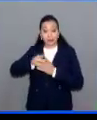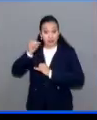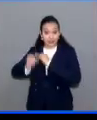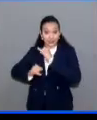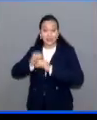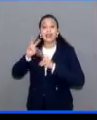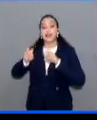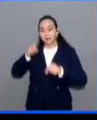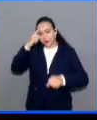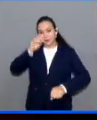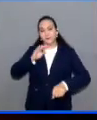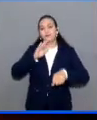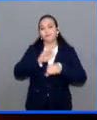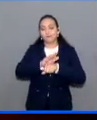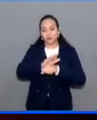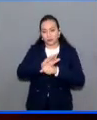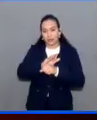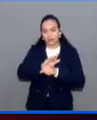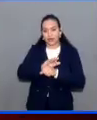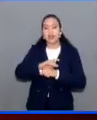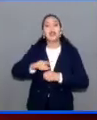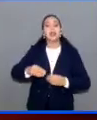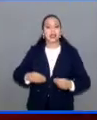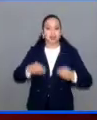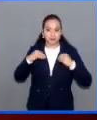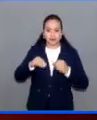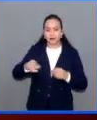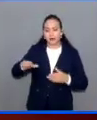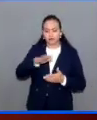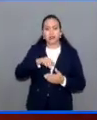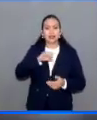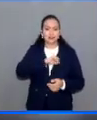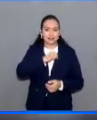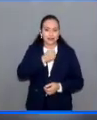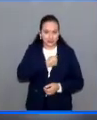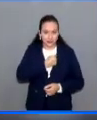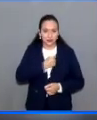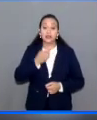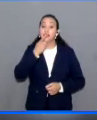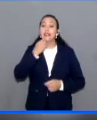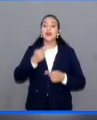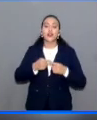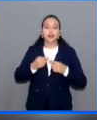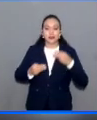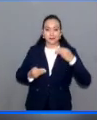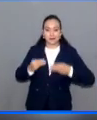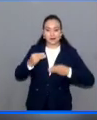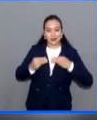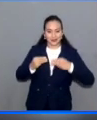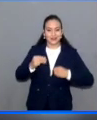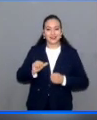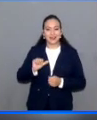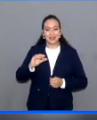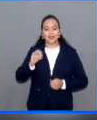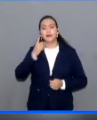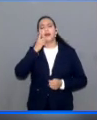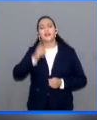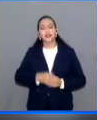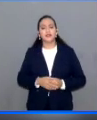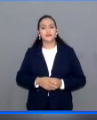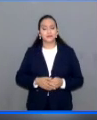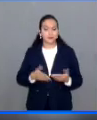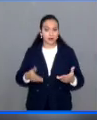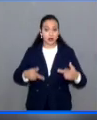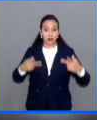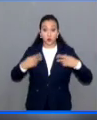del derecho a un medio ambiente sano, aseguró el magistrado Isidro Muñoz Acevedo. Precisó que es labor de las personas